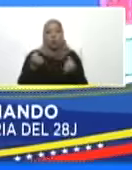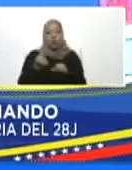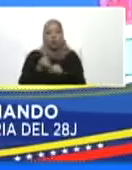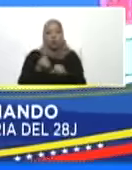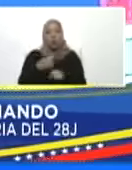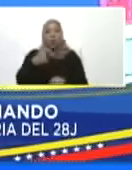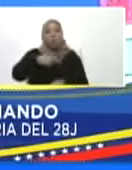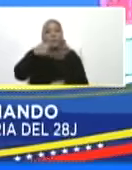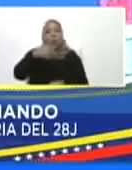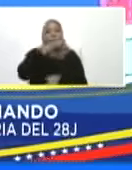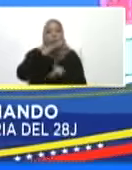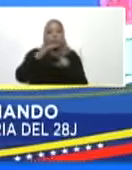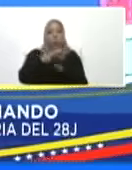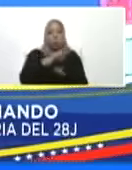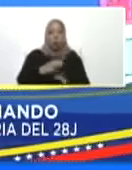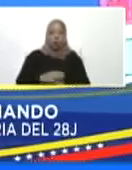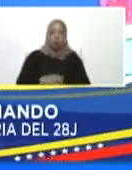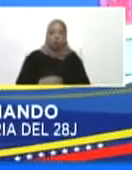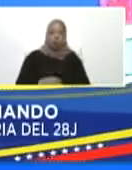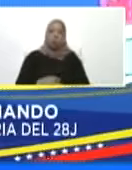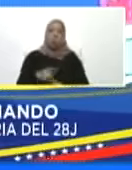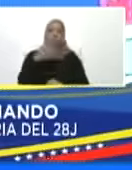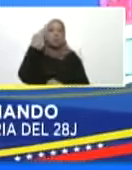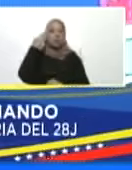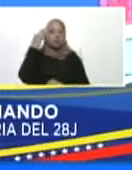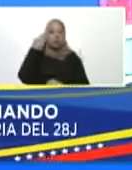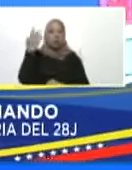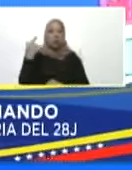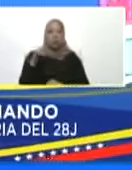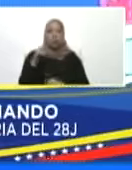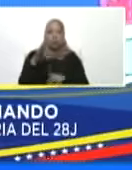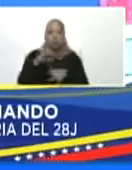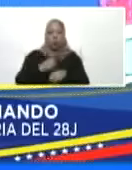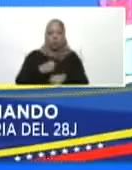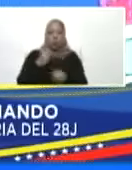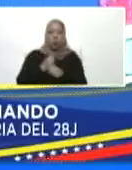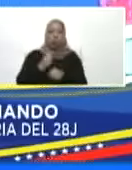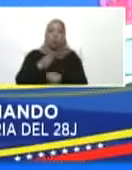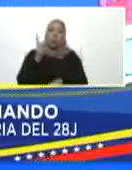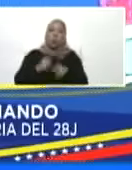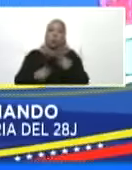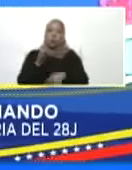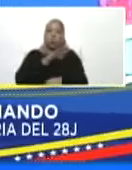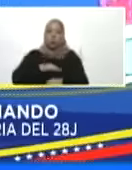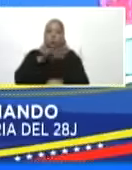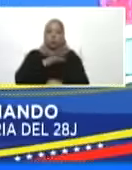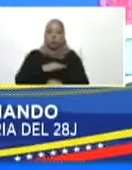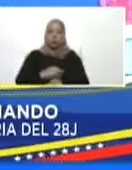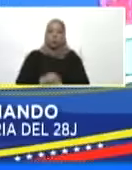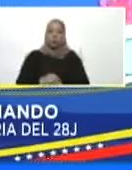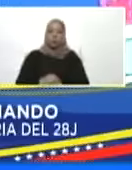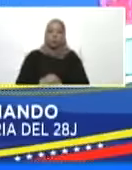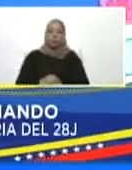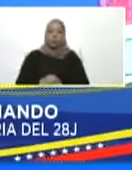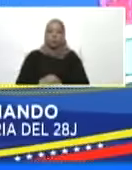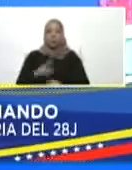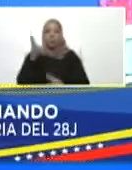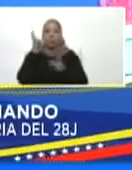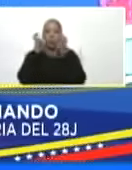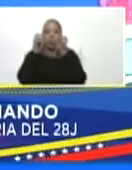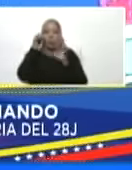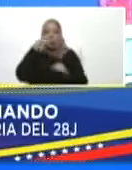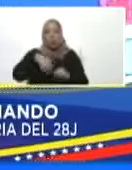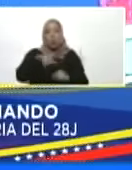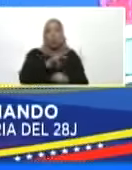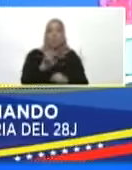políticos, culturales del país. Sabes que cuando nos comprometemos con algo, eso se hace. Sabes que escuchamos al